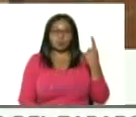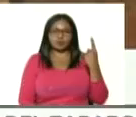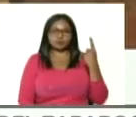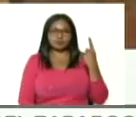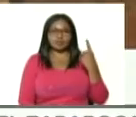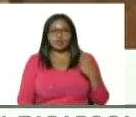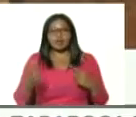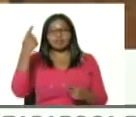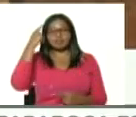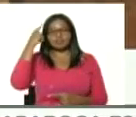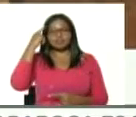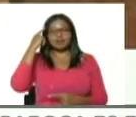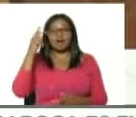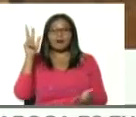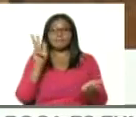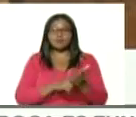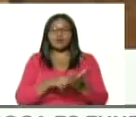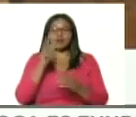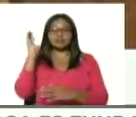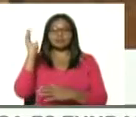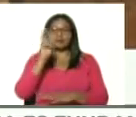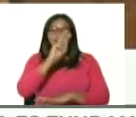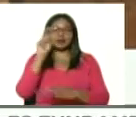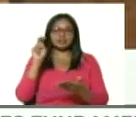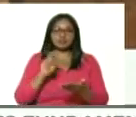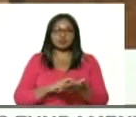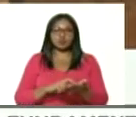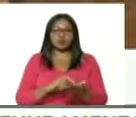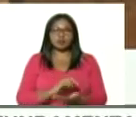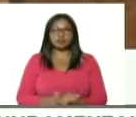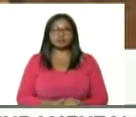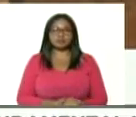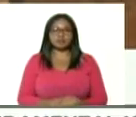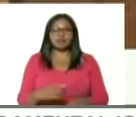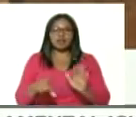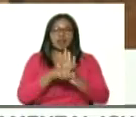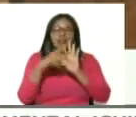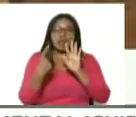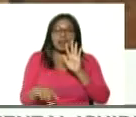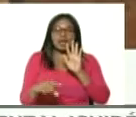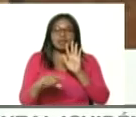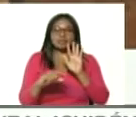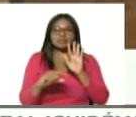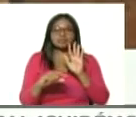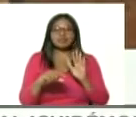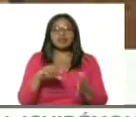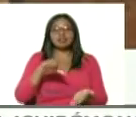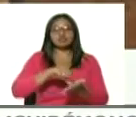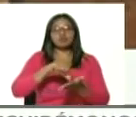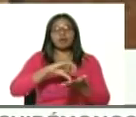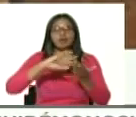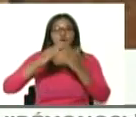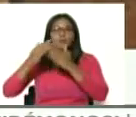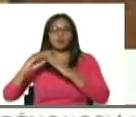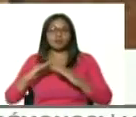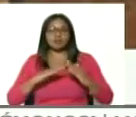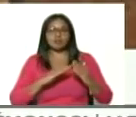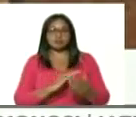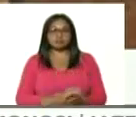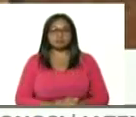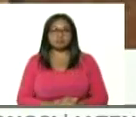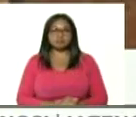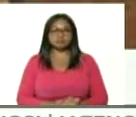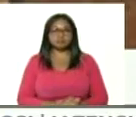en que se apruebe en la Asamblea Nacional la ley orgánica de ciudades comunales